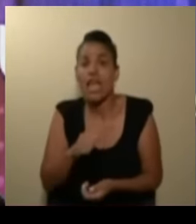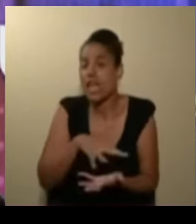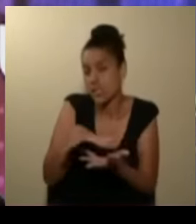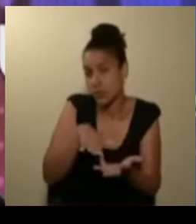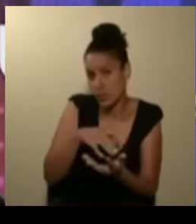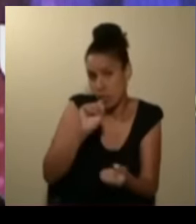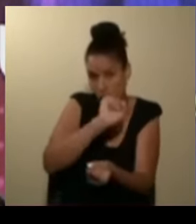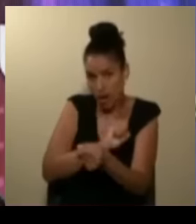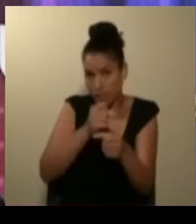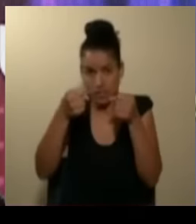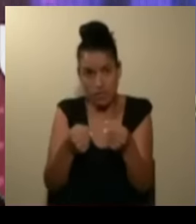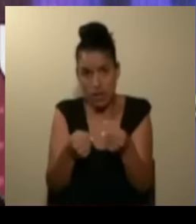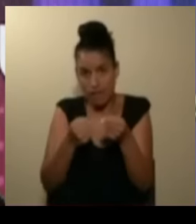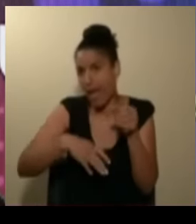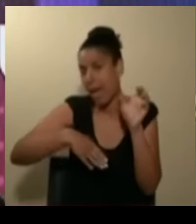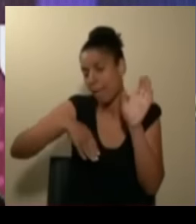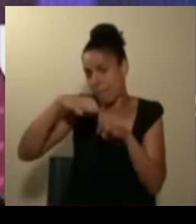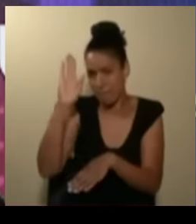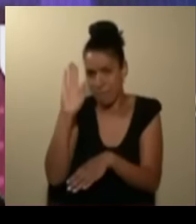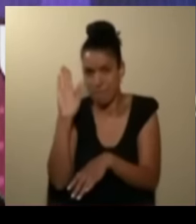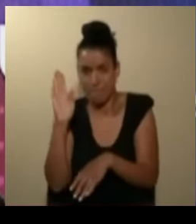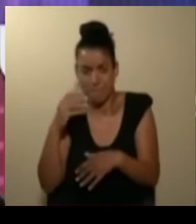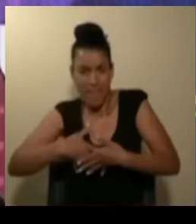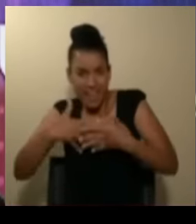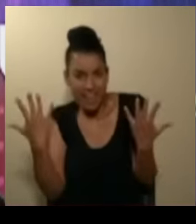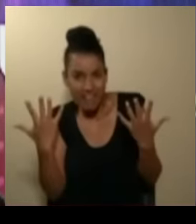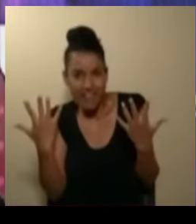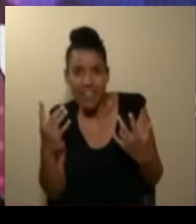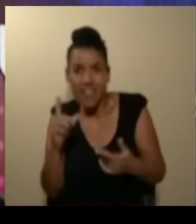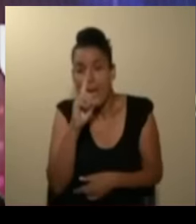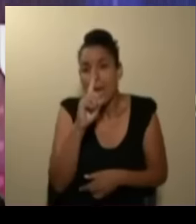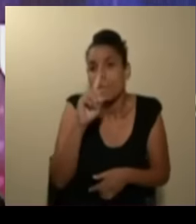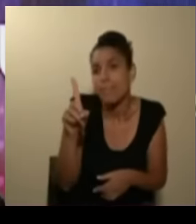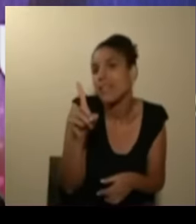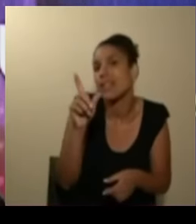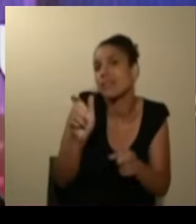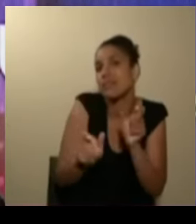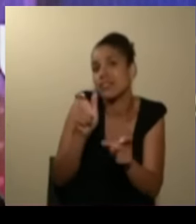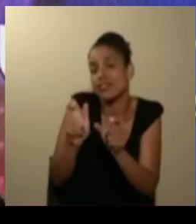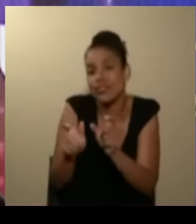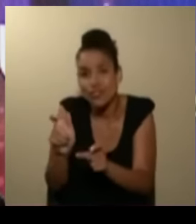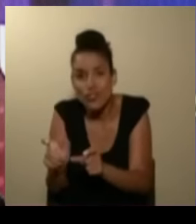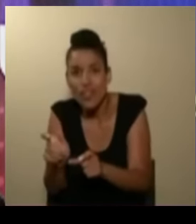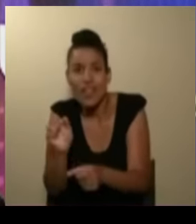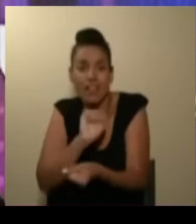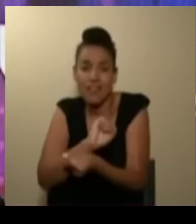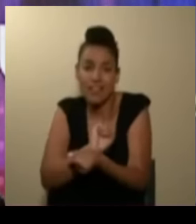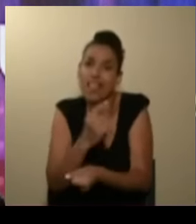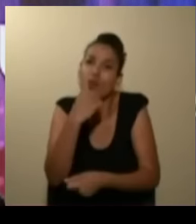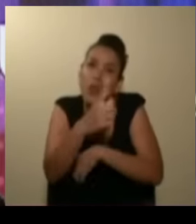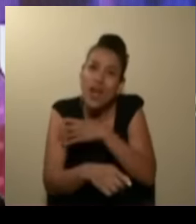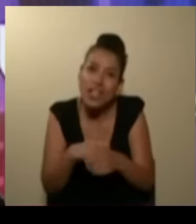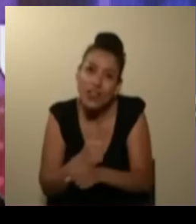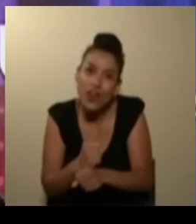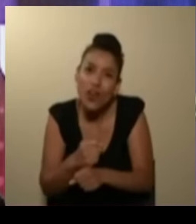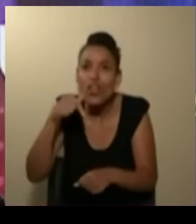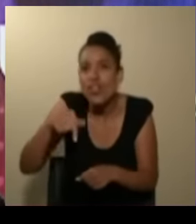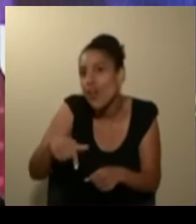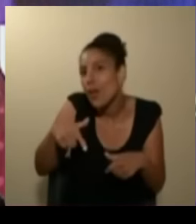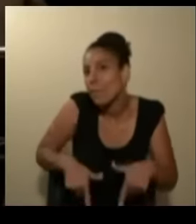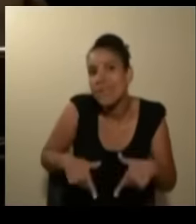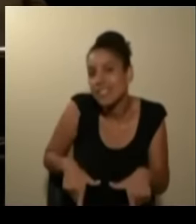Hoy aumentaron 3.000 personas privadas de libertad en un año y hoy el ministro no puede explicar por qué se le escapa a un preso o